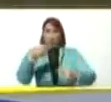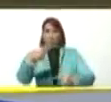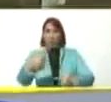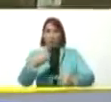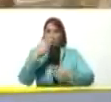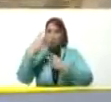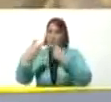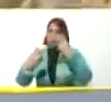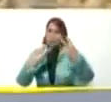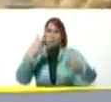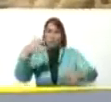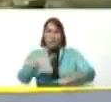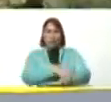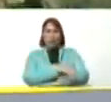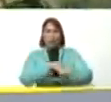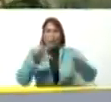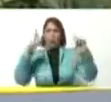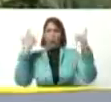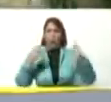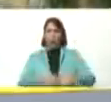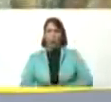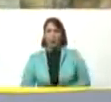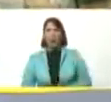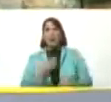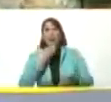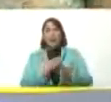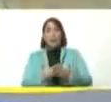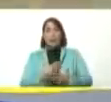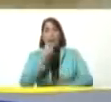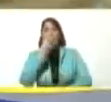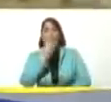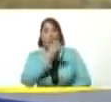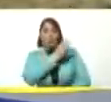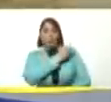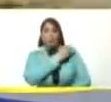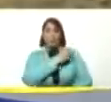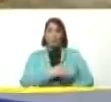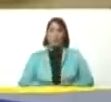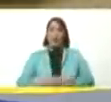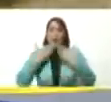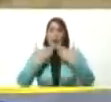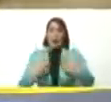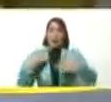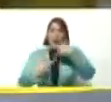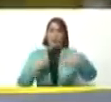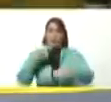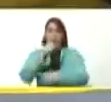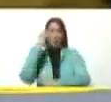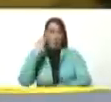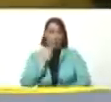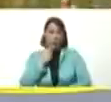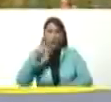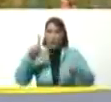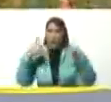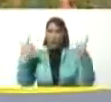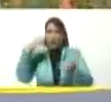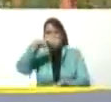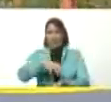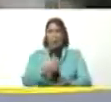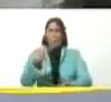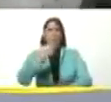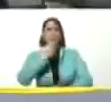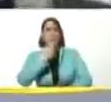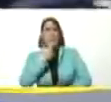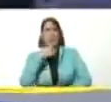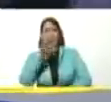Guaira. Gracias al general García Carneiro, gracias a la revolución bolivariana, La Guaira es uno de los estados más bellos